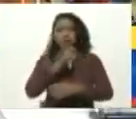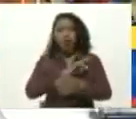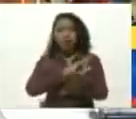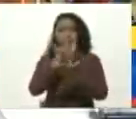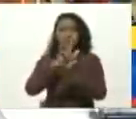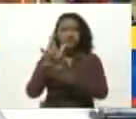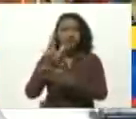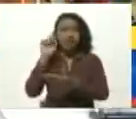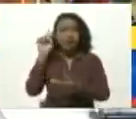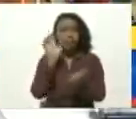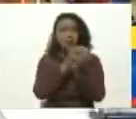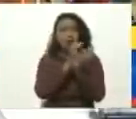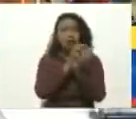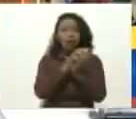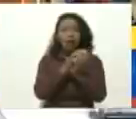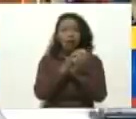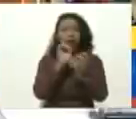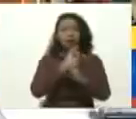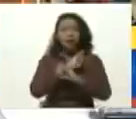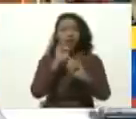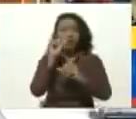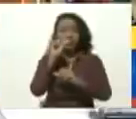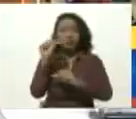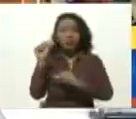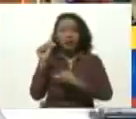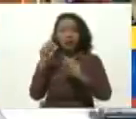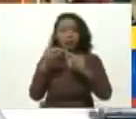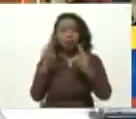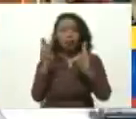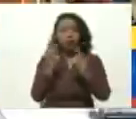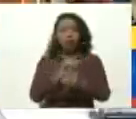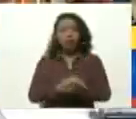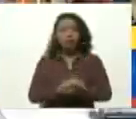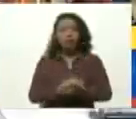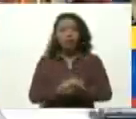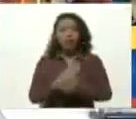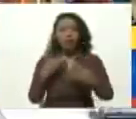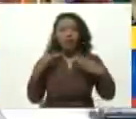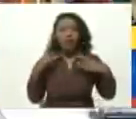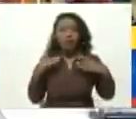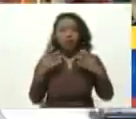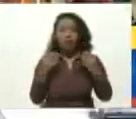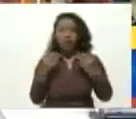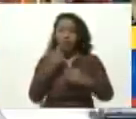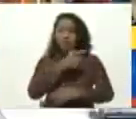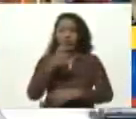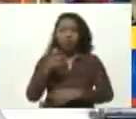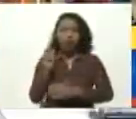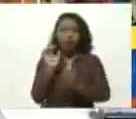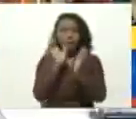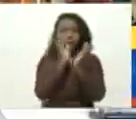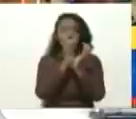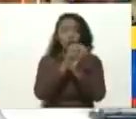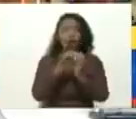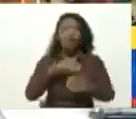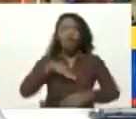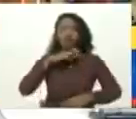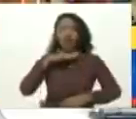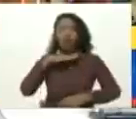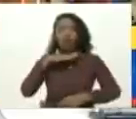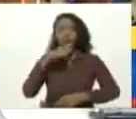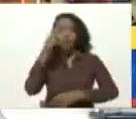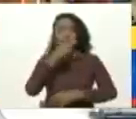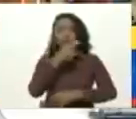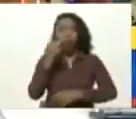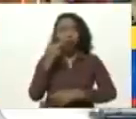Esparta, los fines de semana, en el puente, en vacaciones, mucha gente. Nueva Esparta está full, la